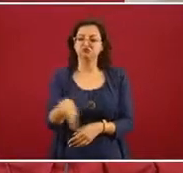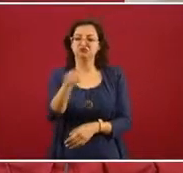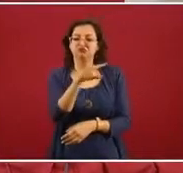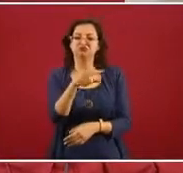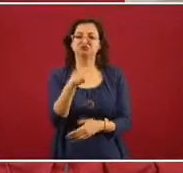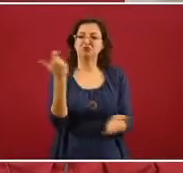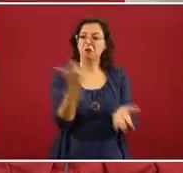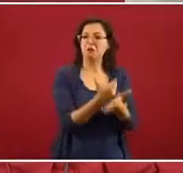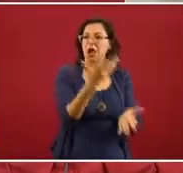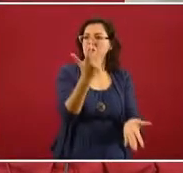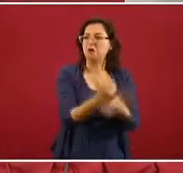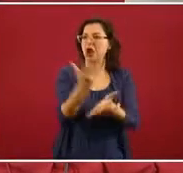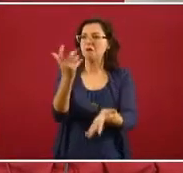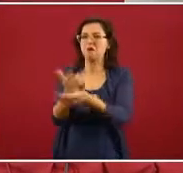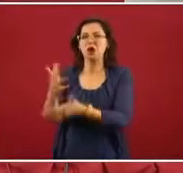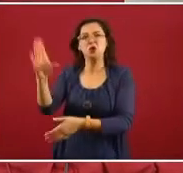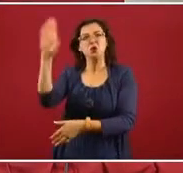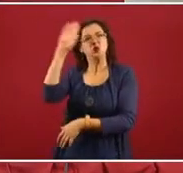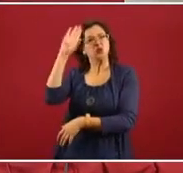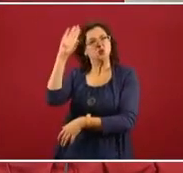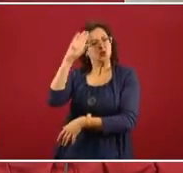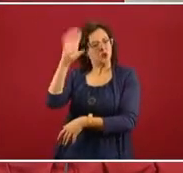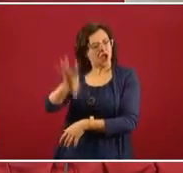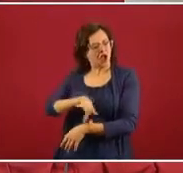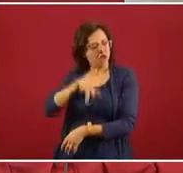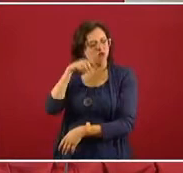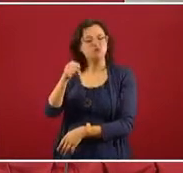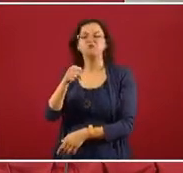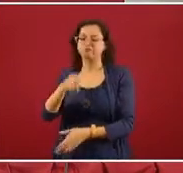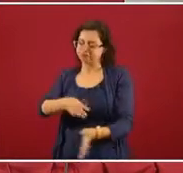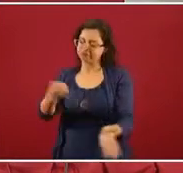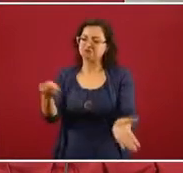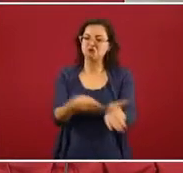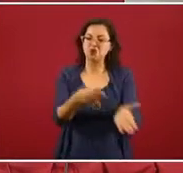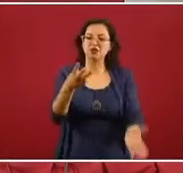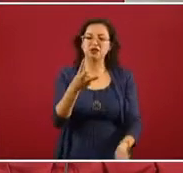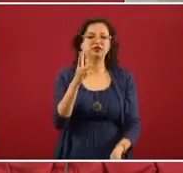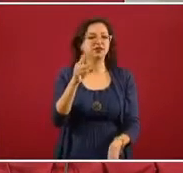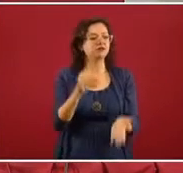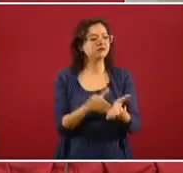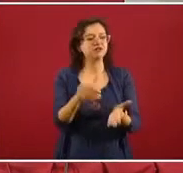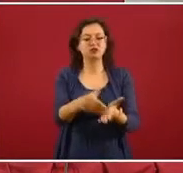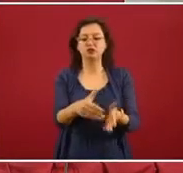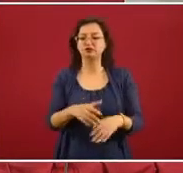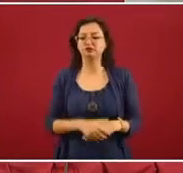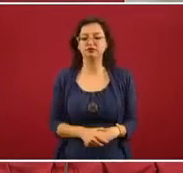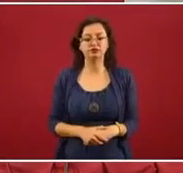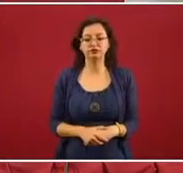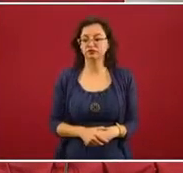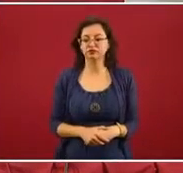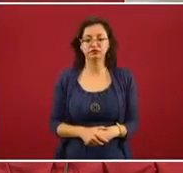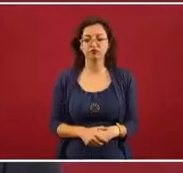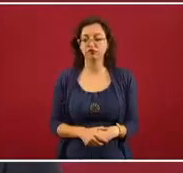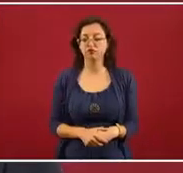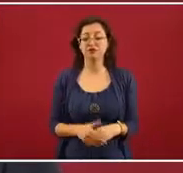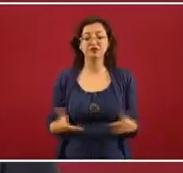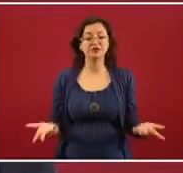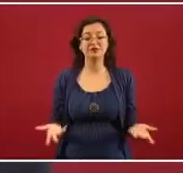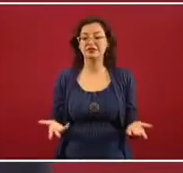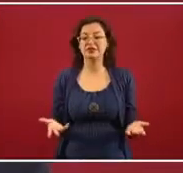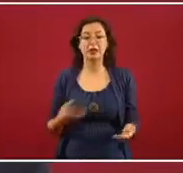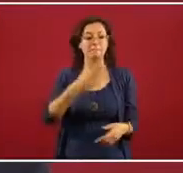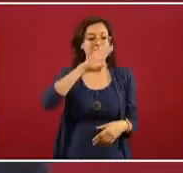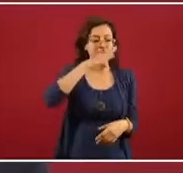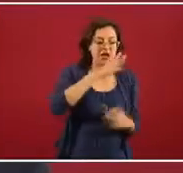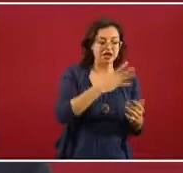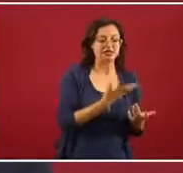aumentos injustificados a sus precios. Y no hay ningún motivo para subir maíz, nada que